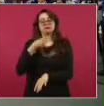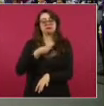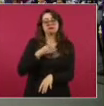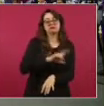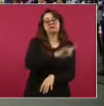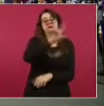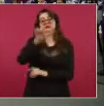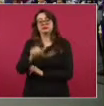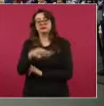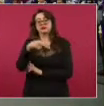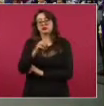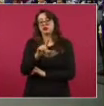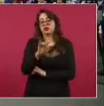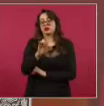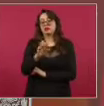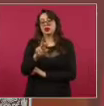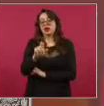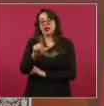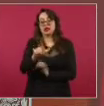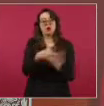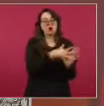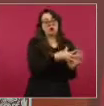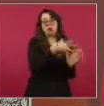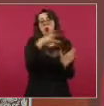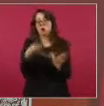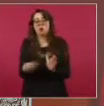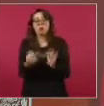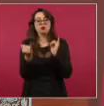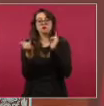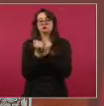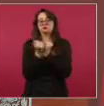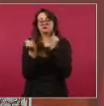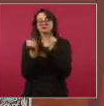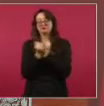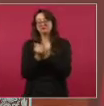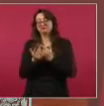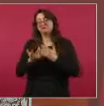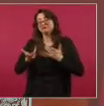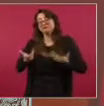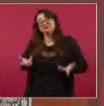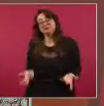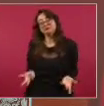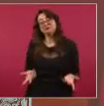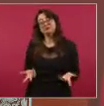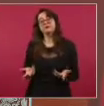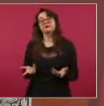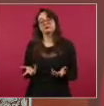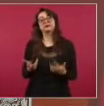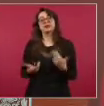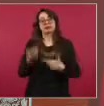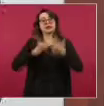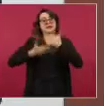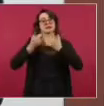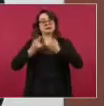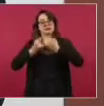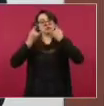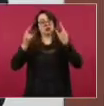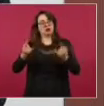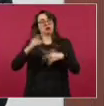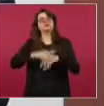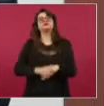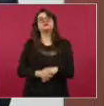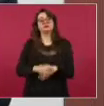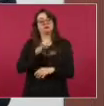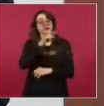Díaz. Lo cierto es que el general Green exigió al gobernador de Sonora, Rafael Izabal, que